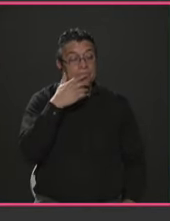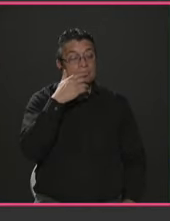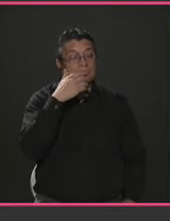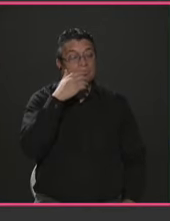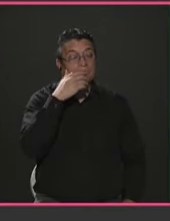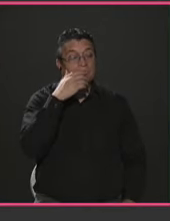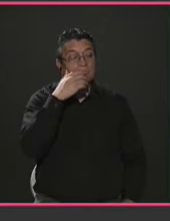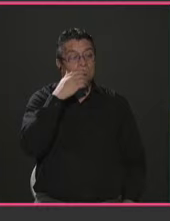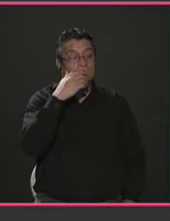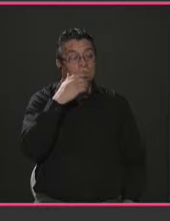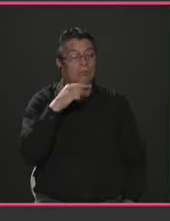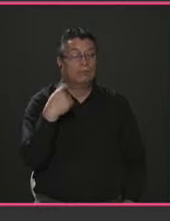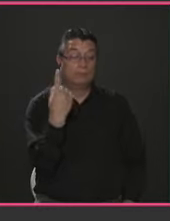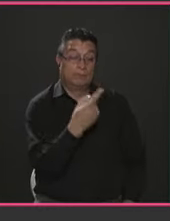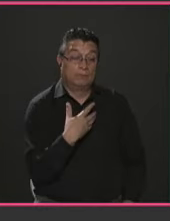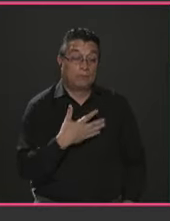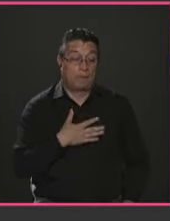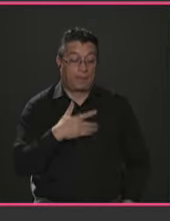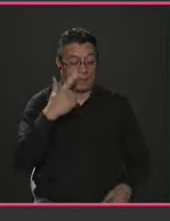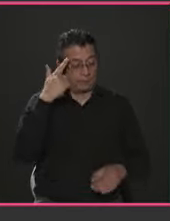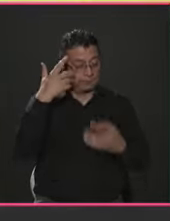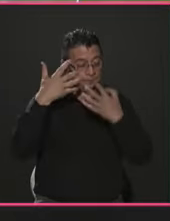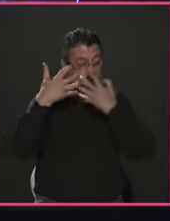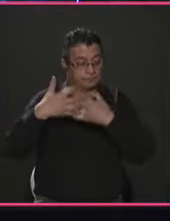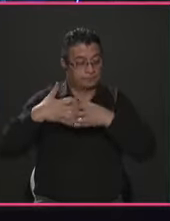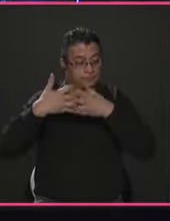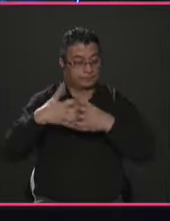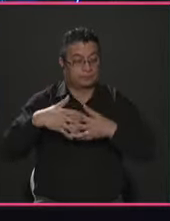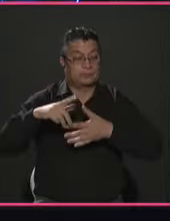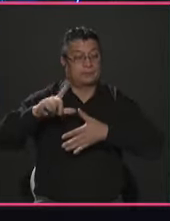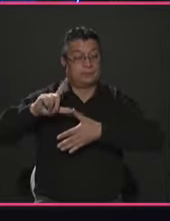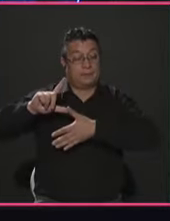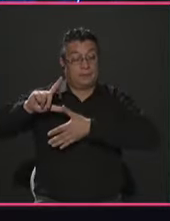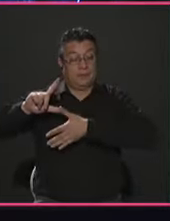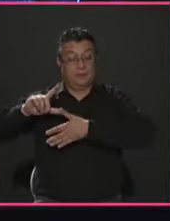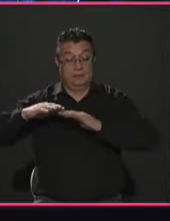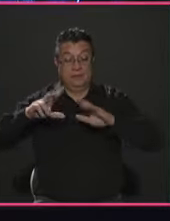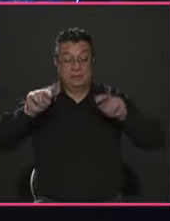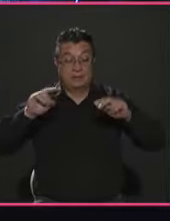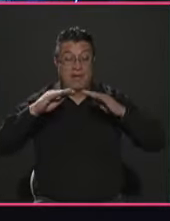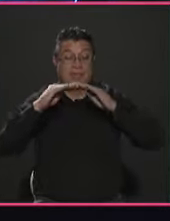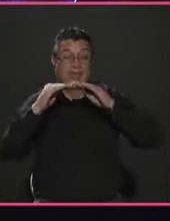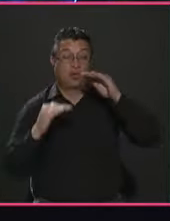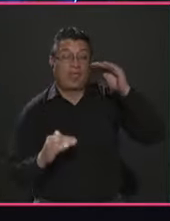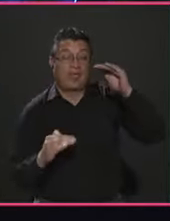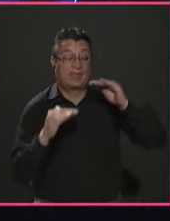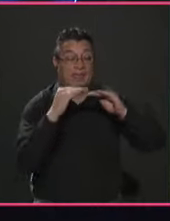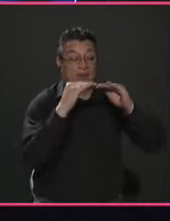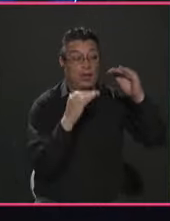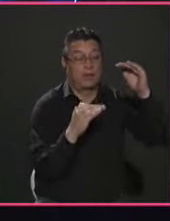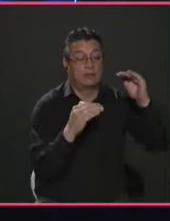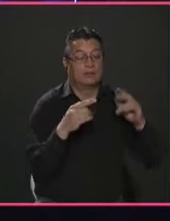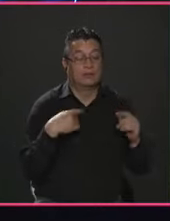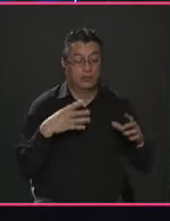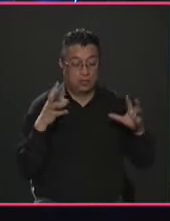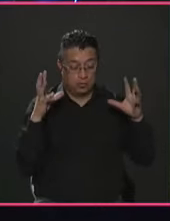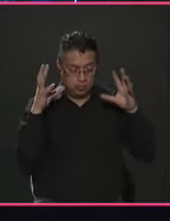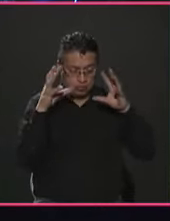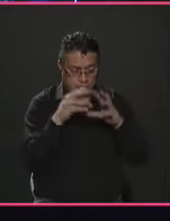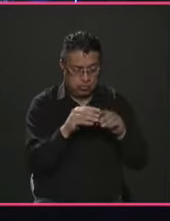Sí si nosotros pensamos en América Latina en términos de desigualdades en términos de